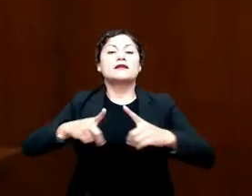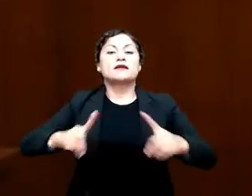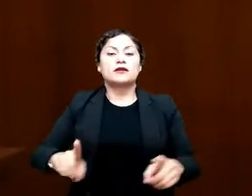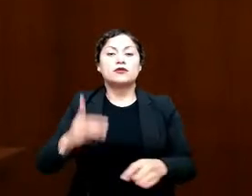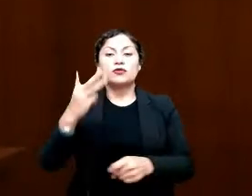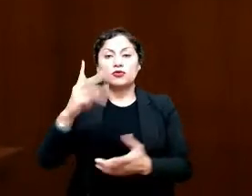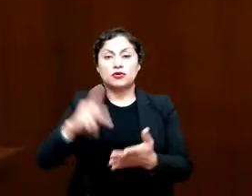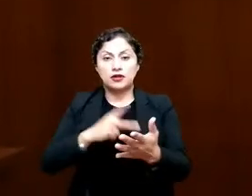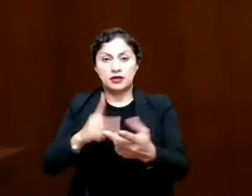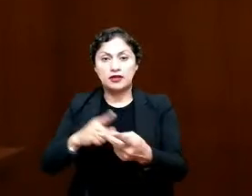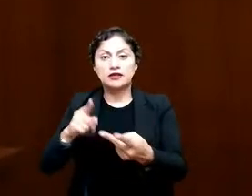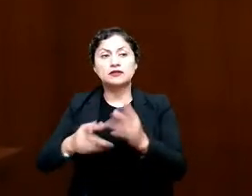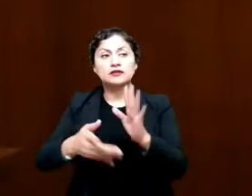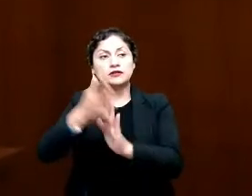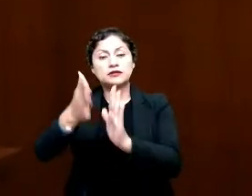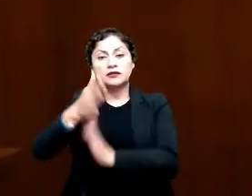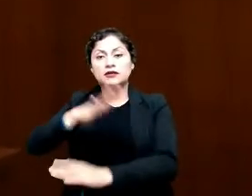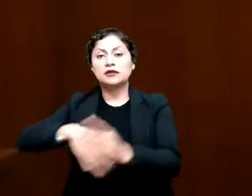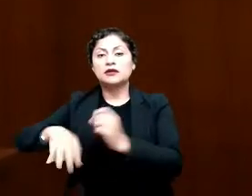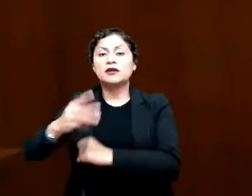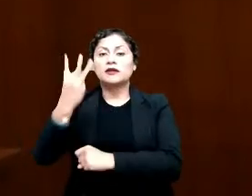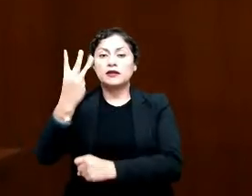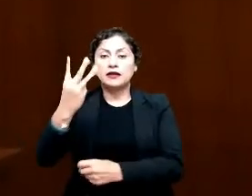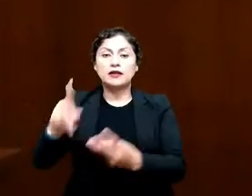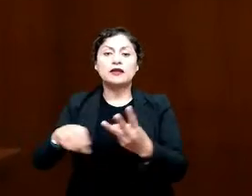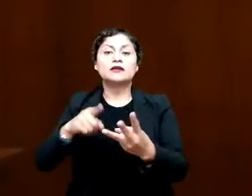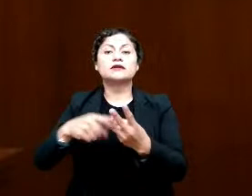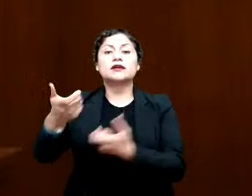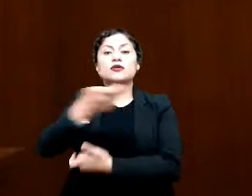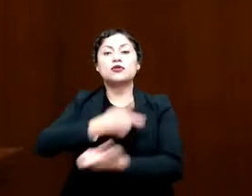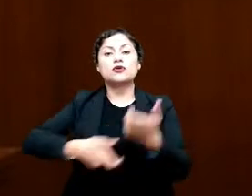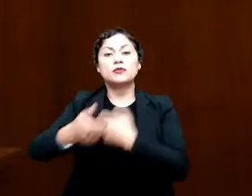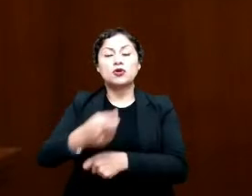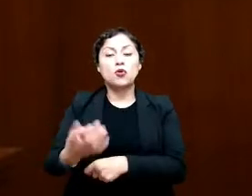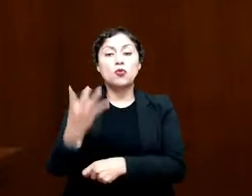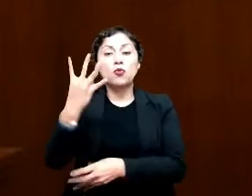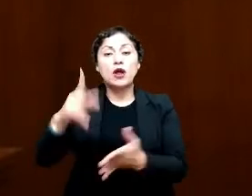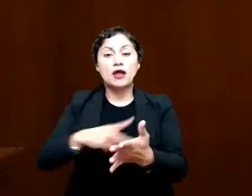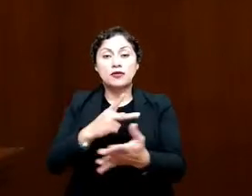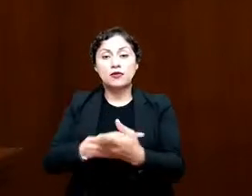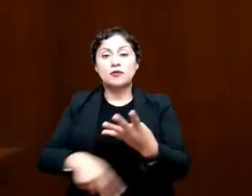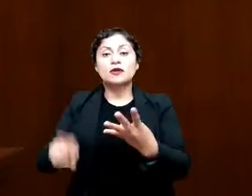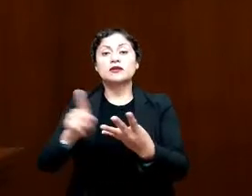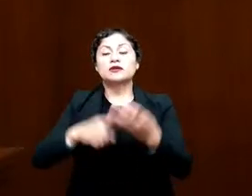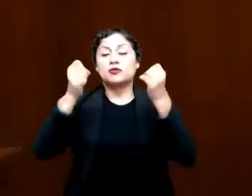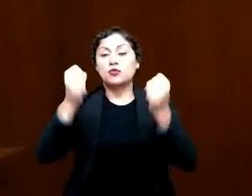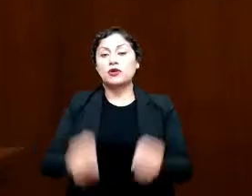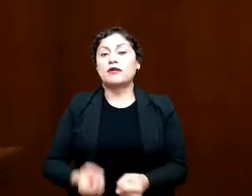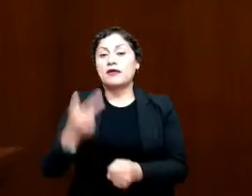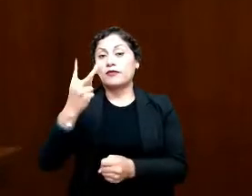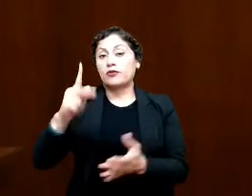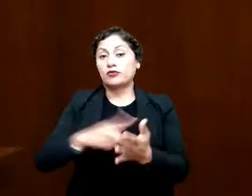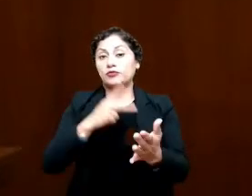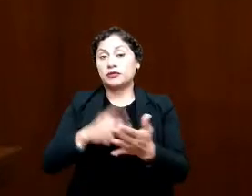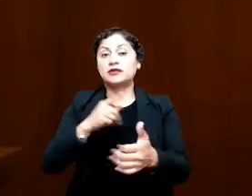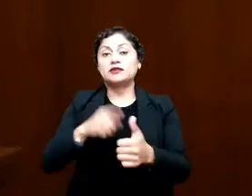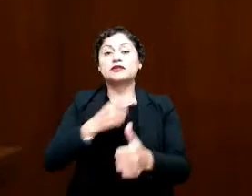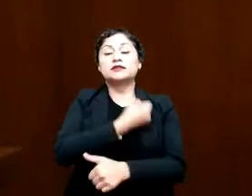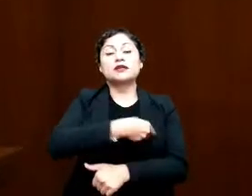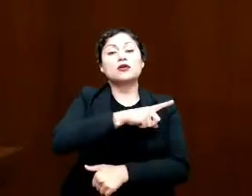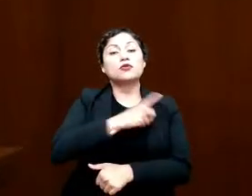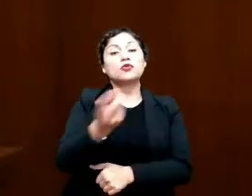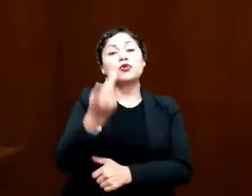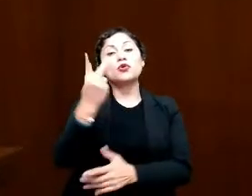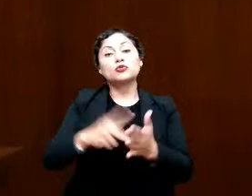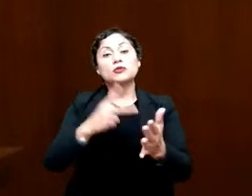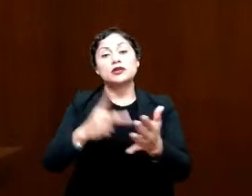3. En Desarrollo Económico, 4. En Seguridad, 2. La Secretaría de Salud, 2.